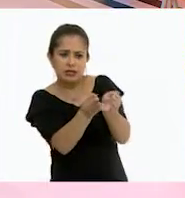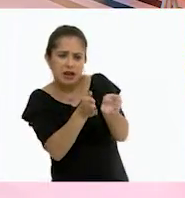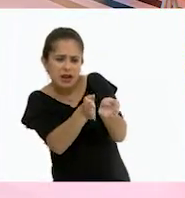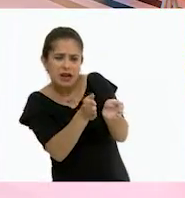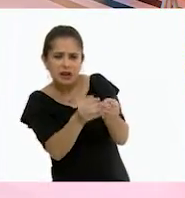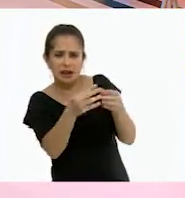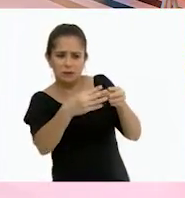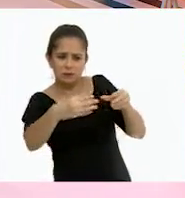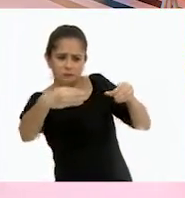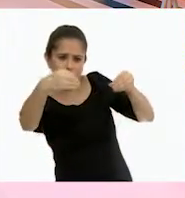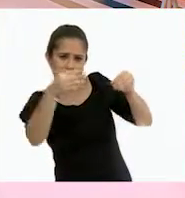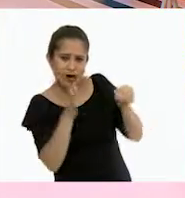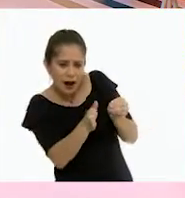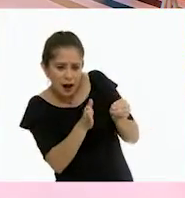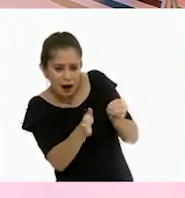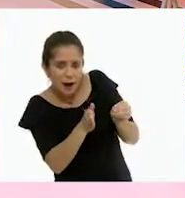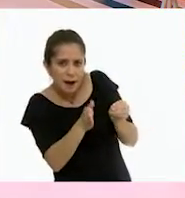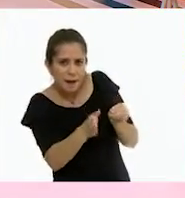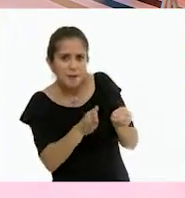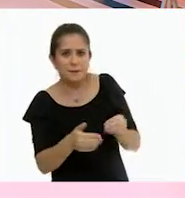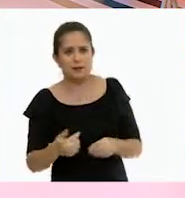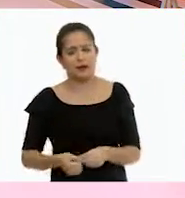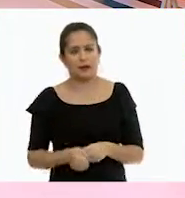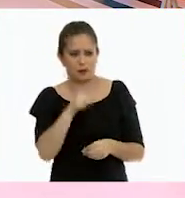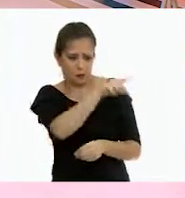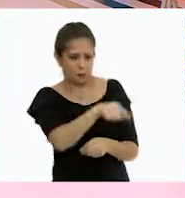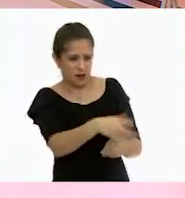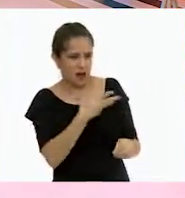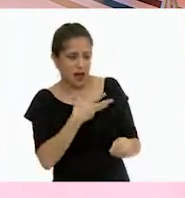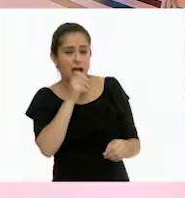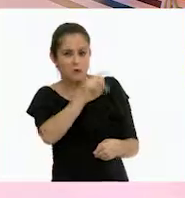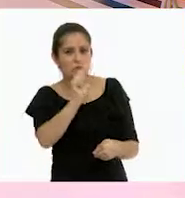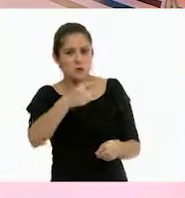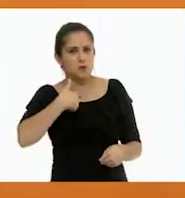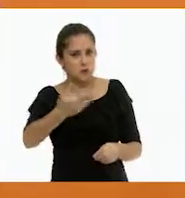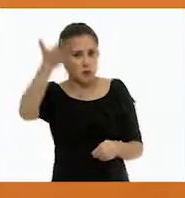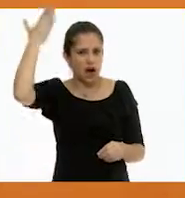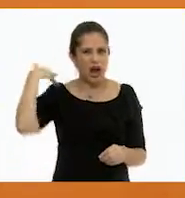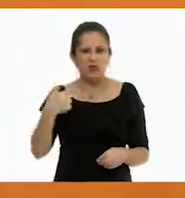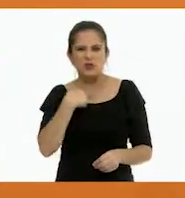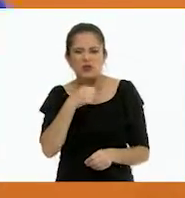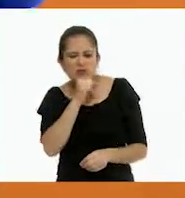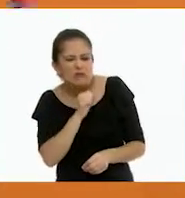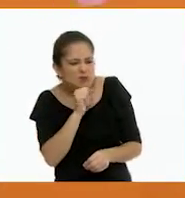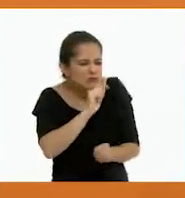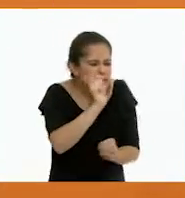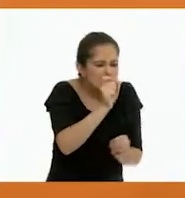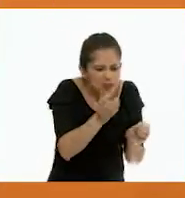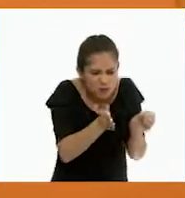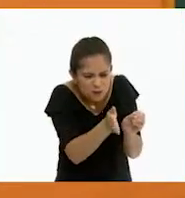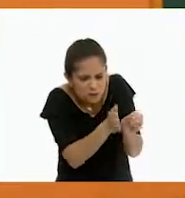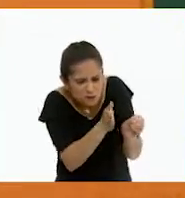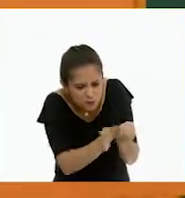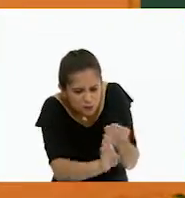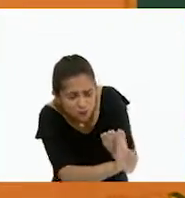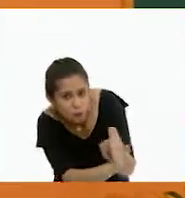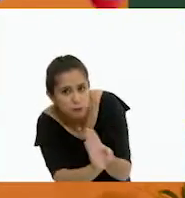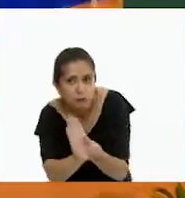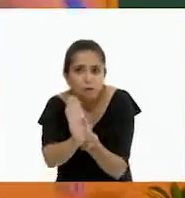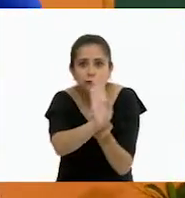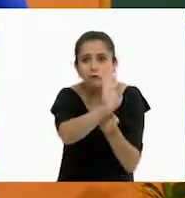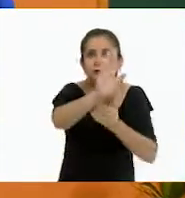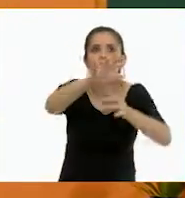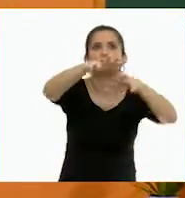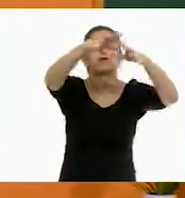frotaste también y pues la froté, ya sabes, uno bien chismoso y que sale un genio enorme,